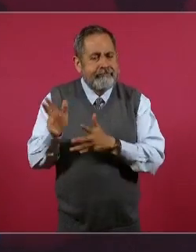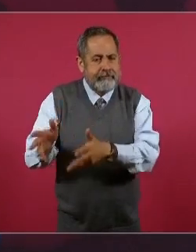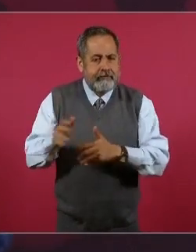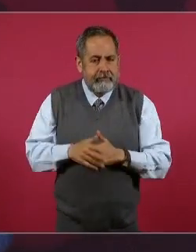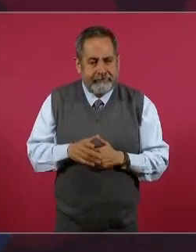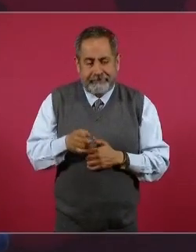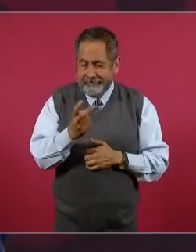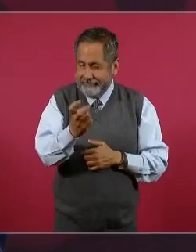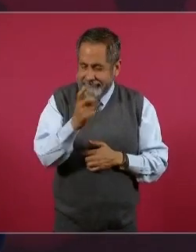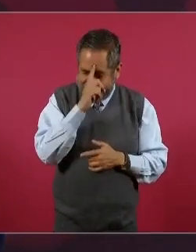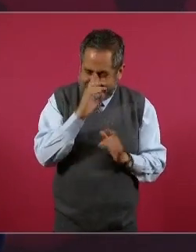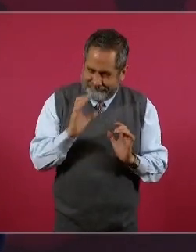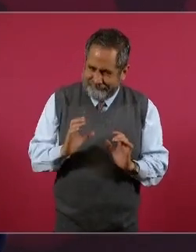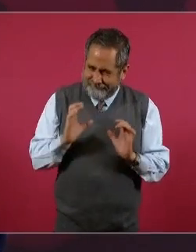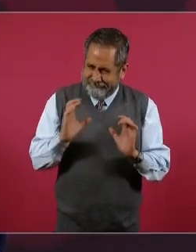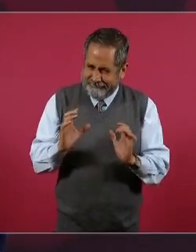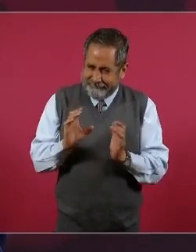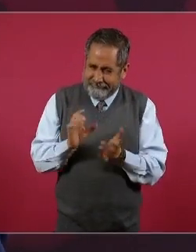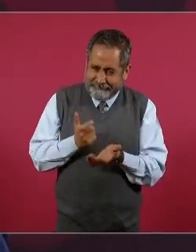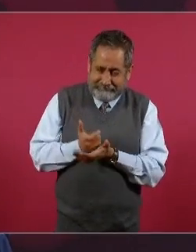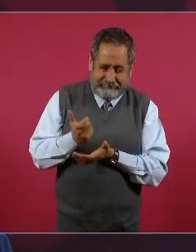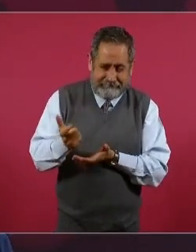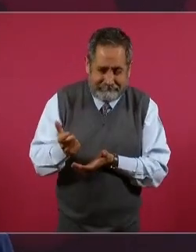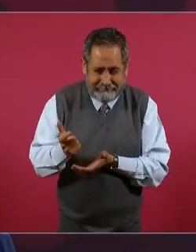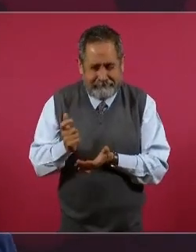Eso hay que verlo con cuidado,